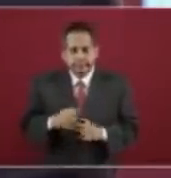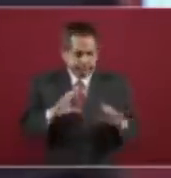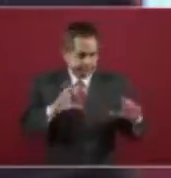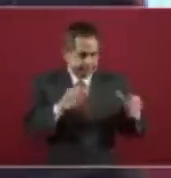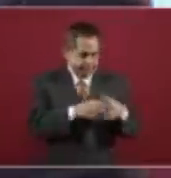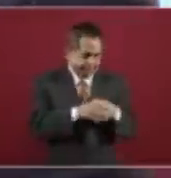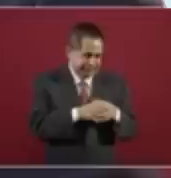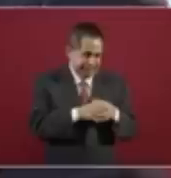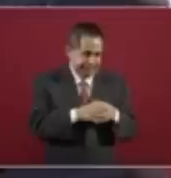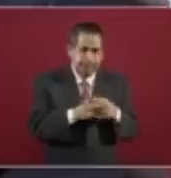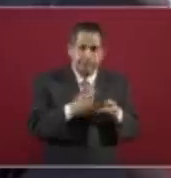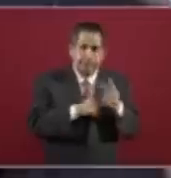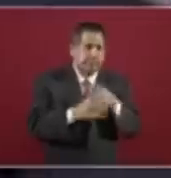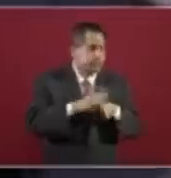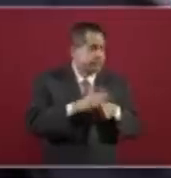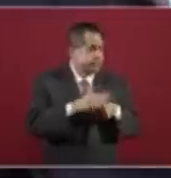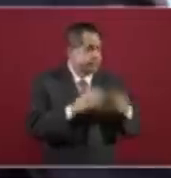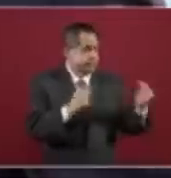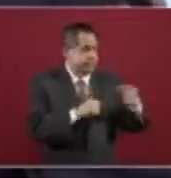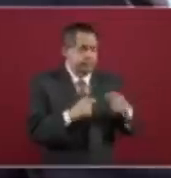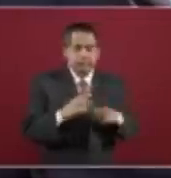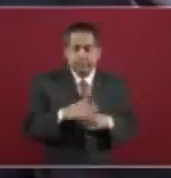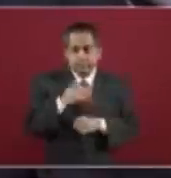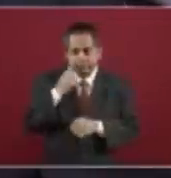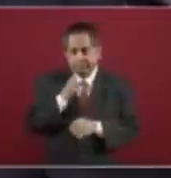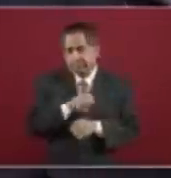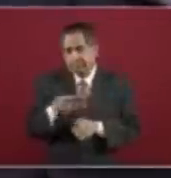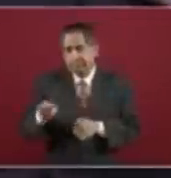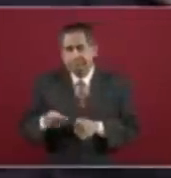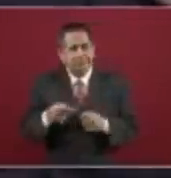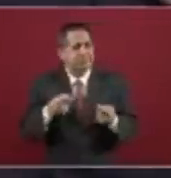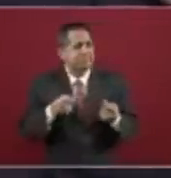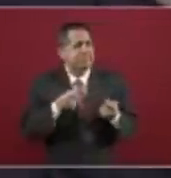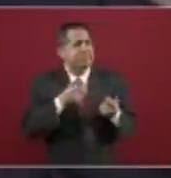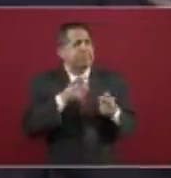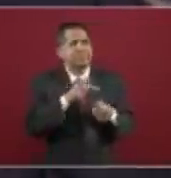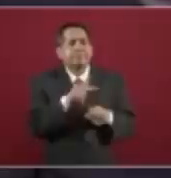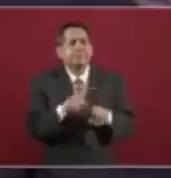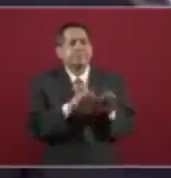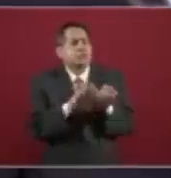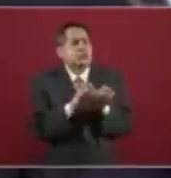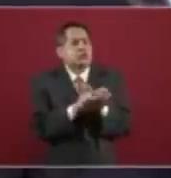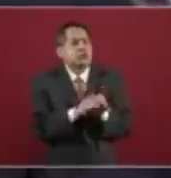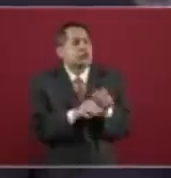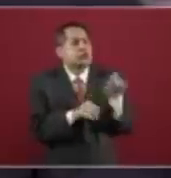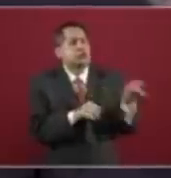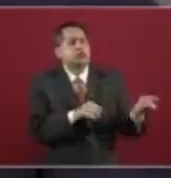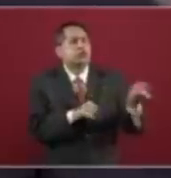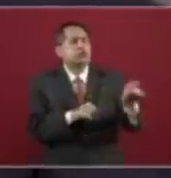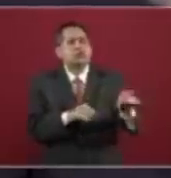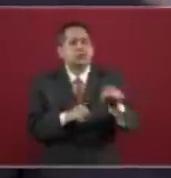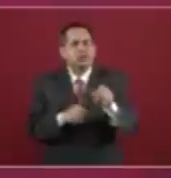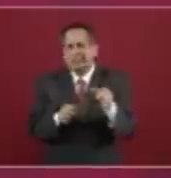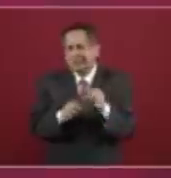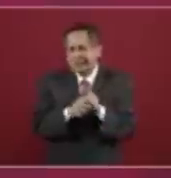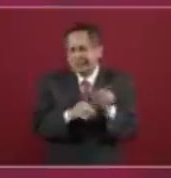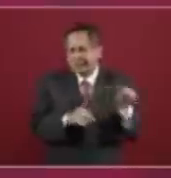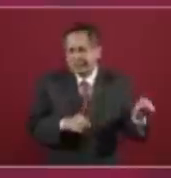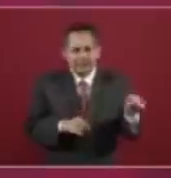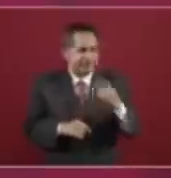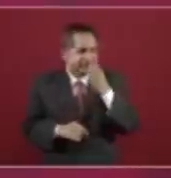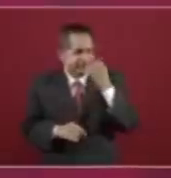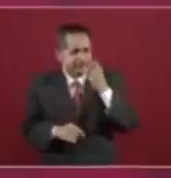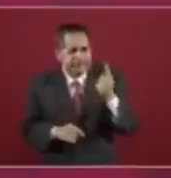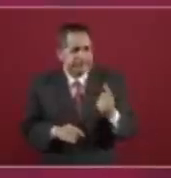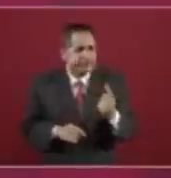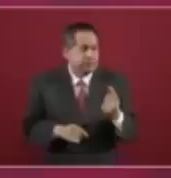concentrar lo más que se pueda, porque estamos hablando de poblaciones muy pequeñas, donde son escuelas